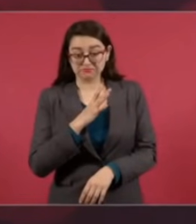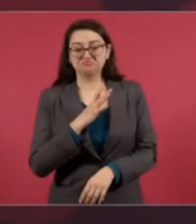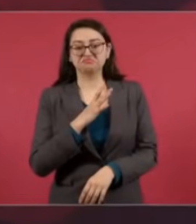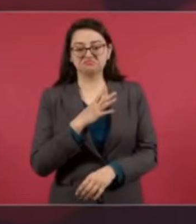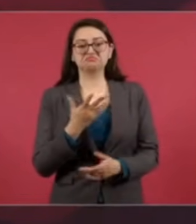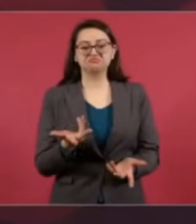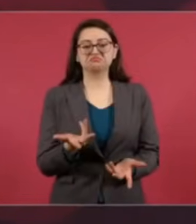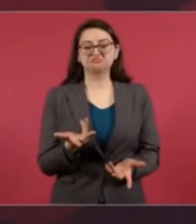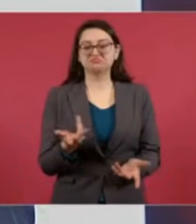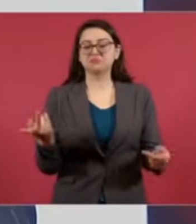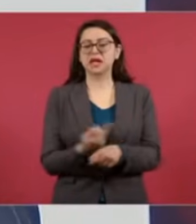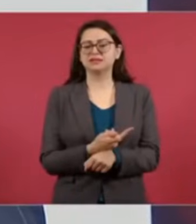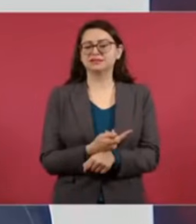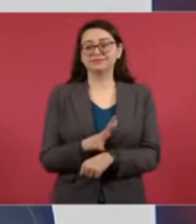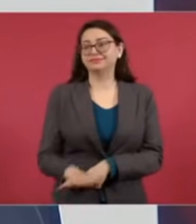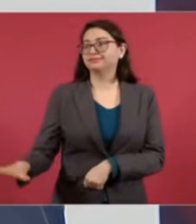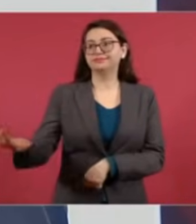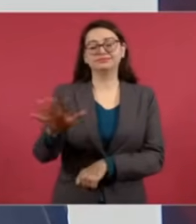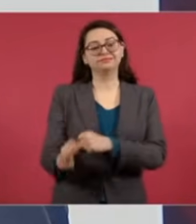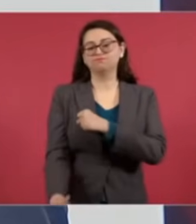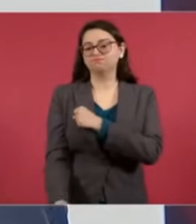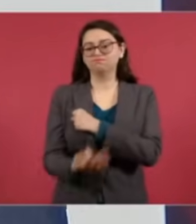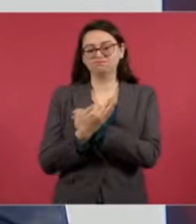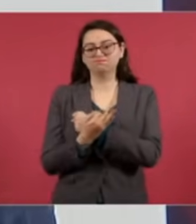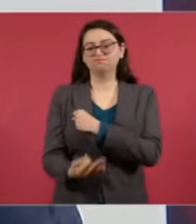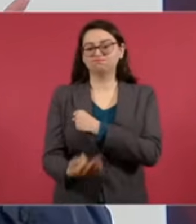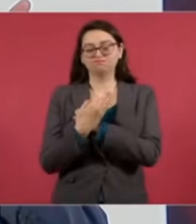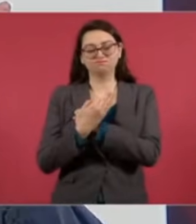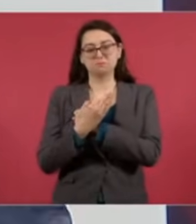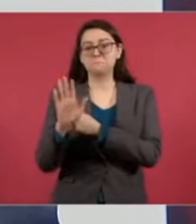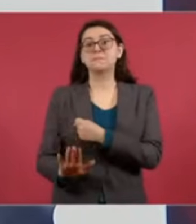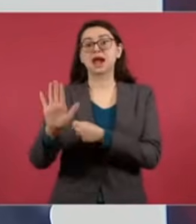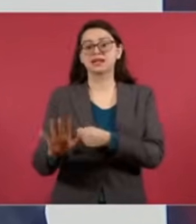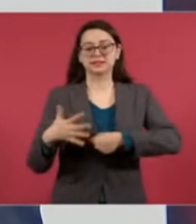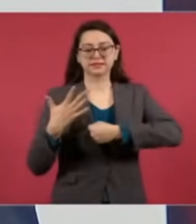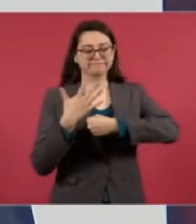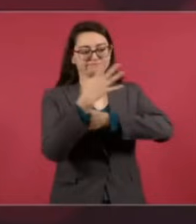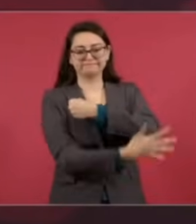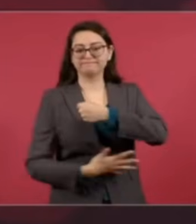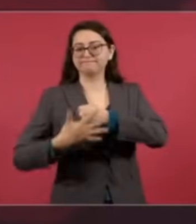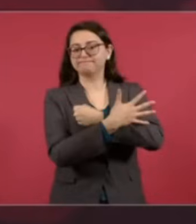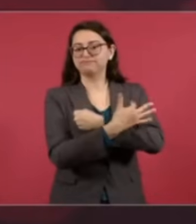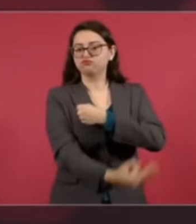se tiene un blindaje, es un escudo protector.